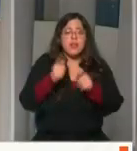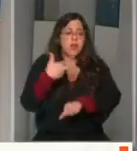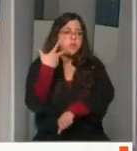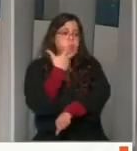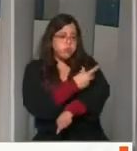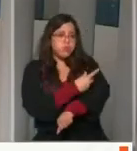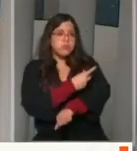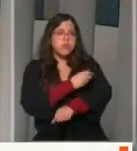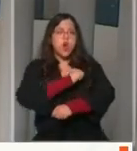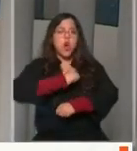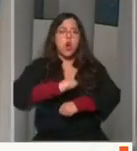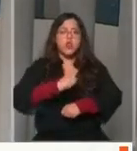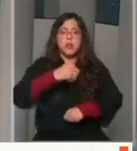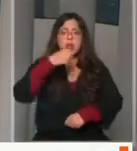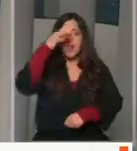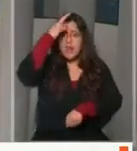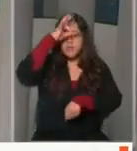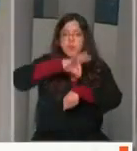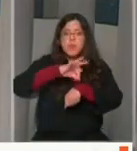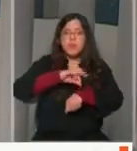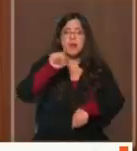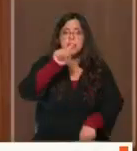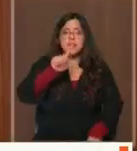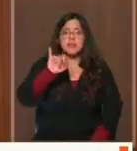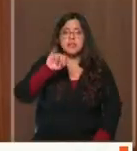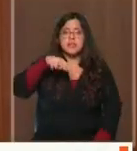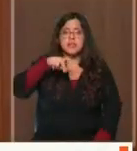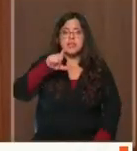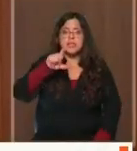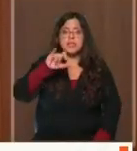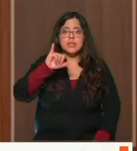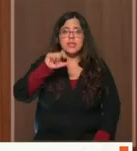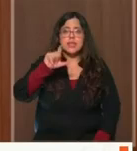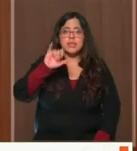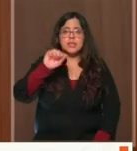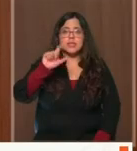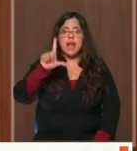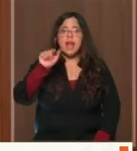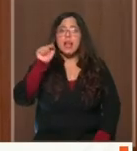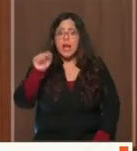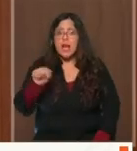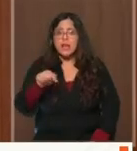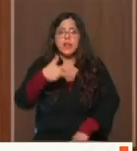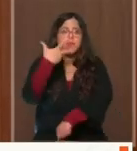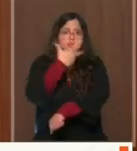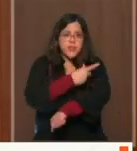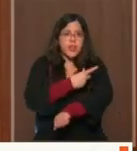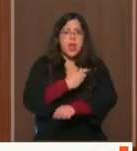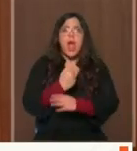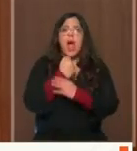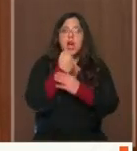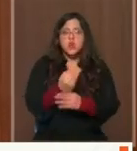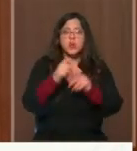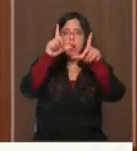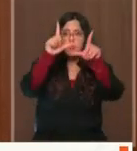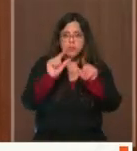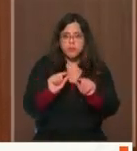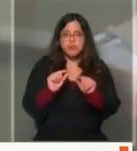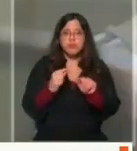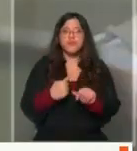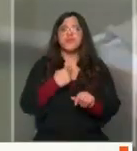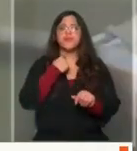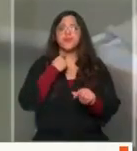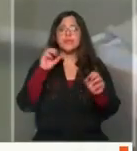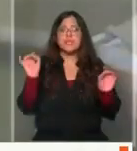inmunización contra el virus respiratorio sincicial. Este anticuerpo ha demostrado mucha efectividad en reducir la infección grave por este